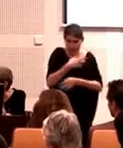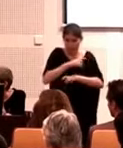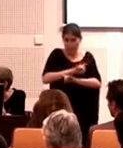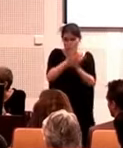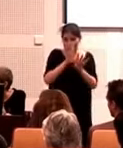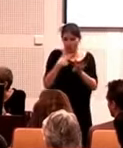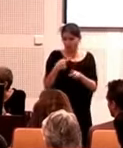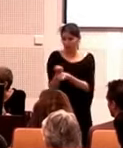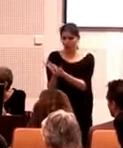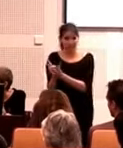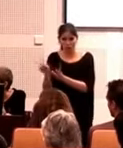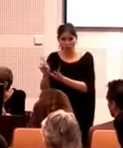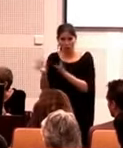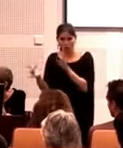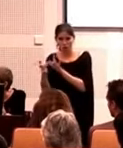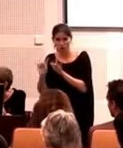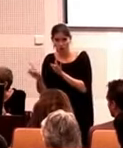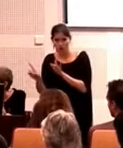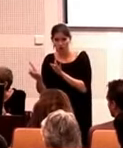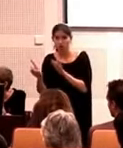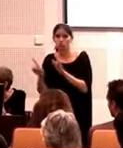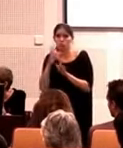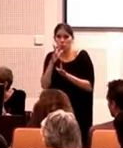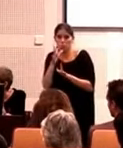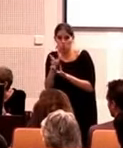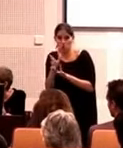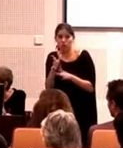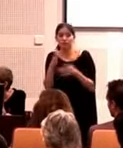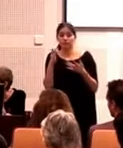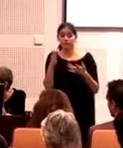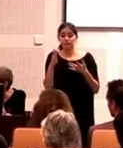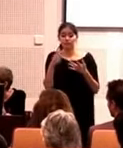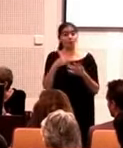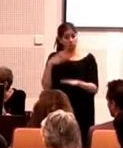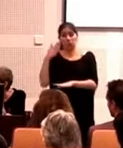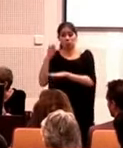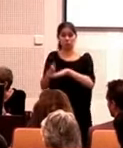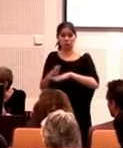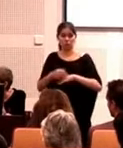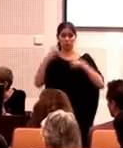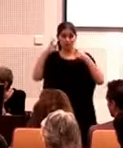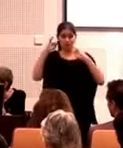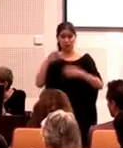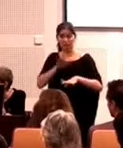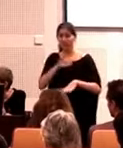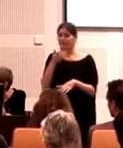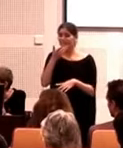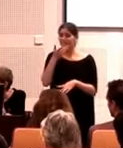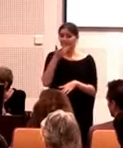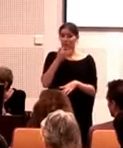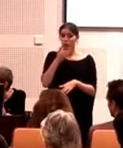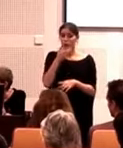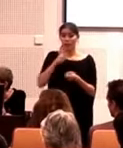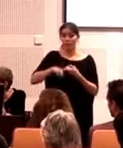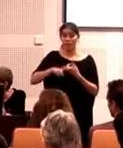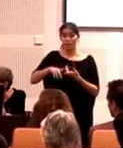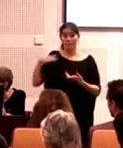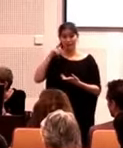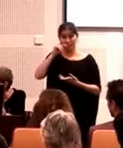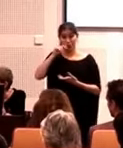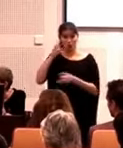Y entonces, bueno, pues dije, a por ello. Entonces, bueno, yo conocí a mi marido, que no tiene